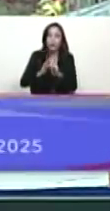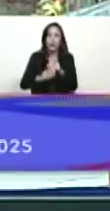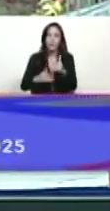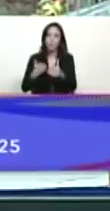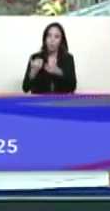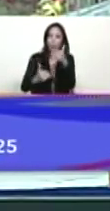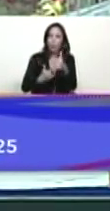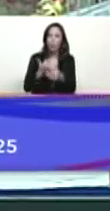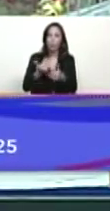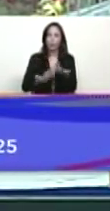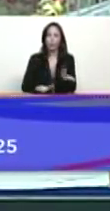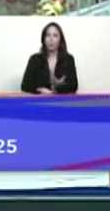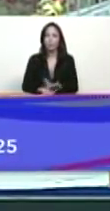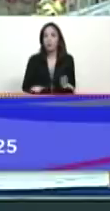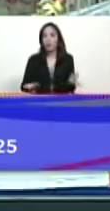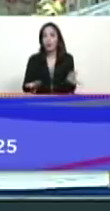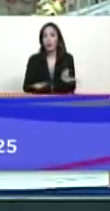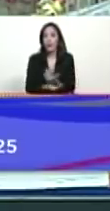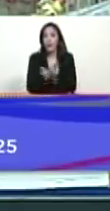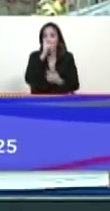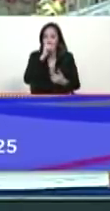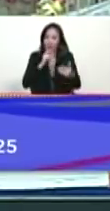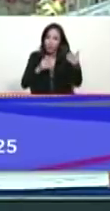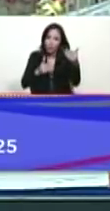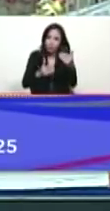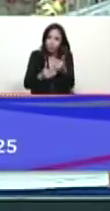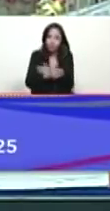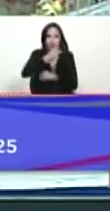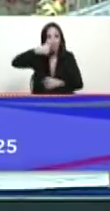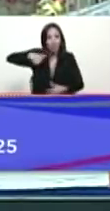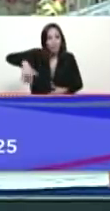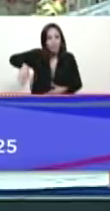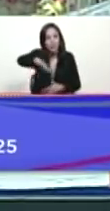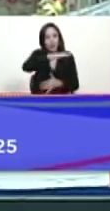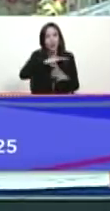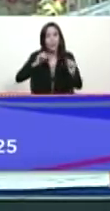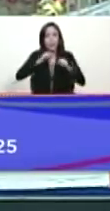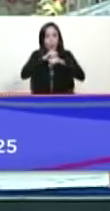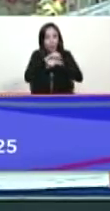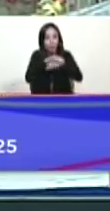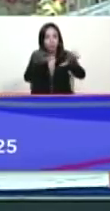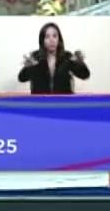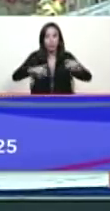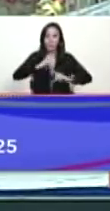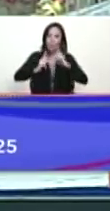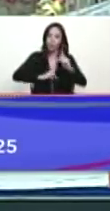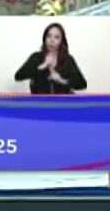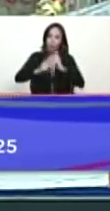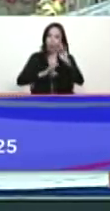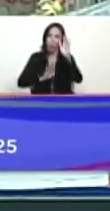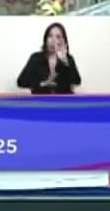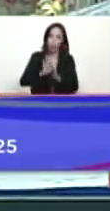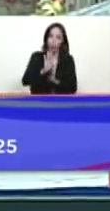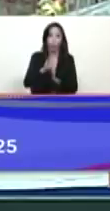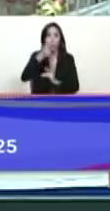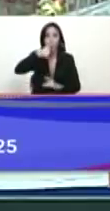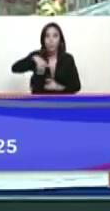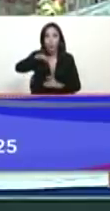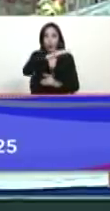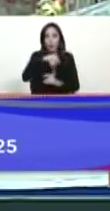desarrollo. Van a ser años de despliegue de las fuerzas productivas, de producción de riqueza para el